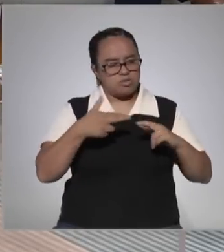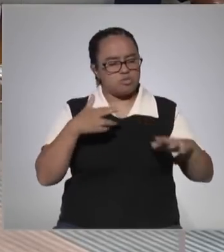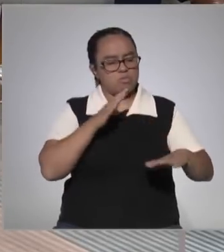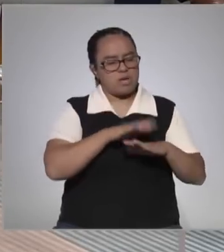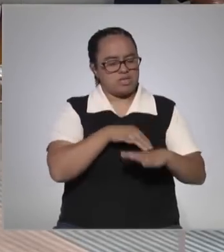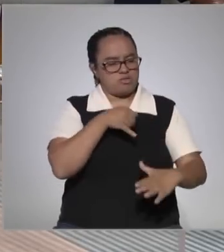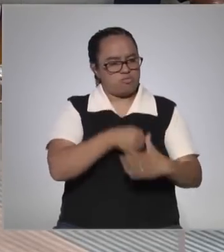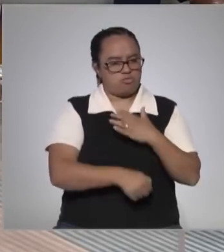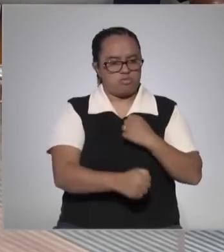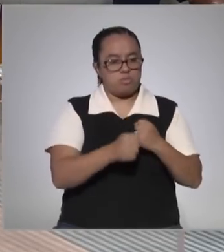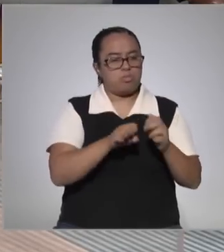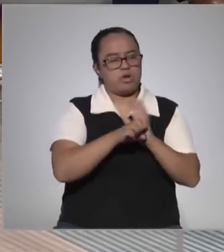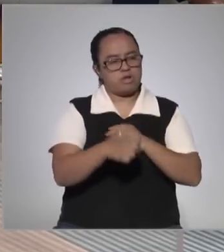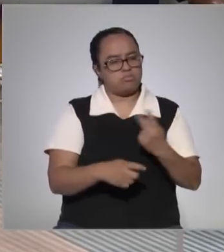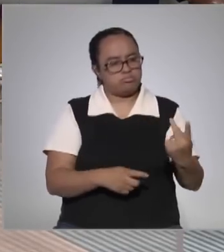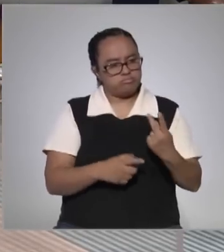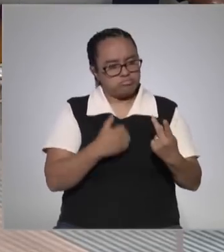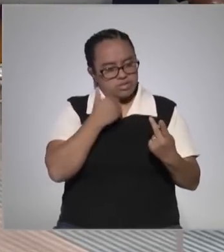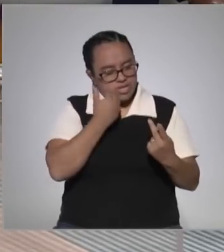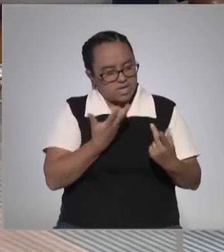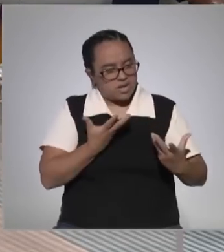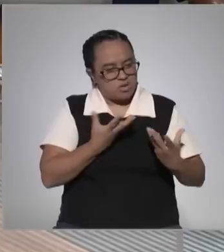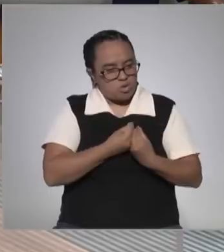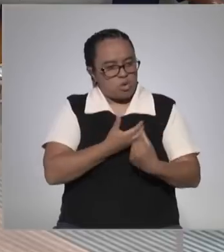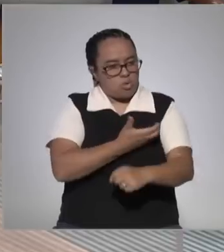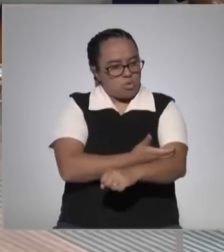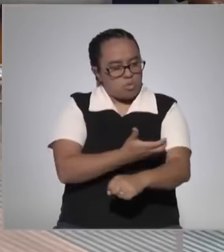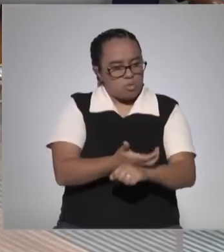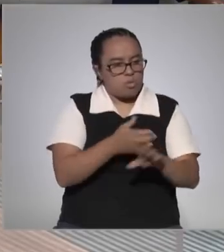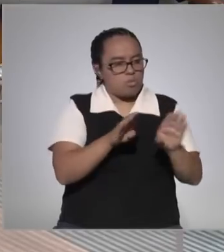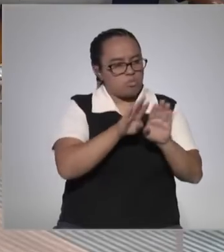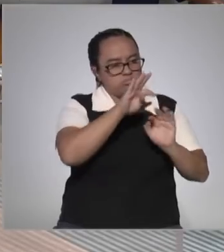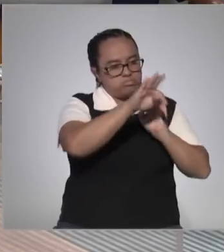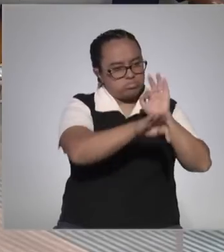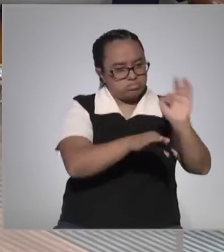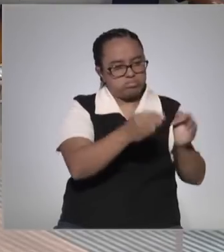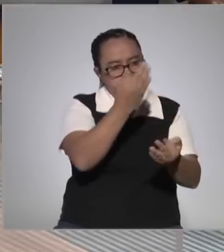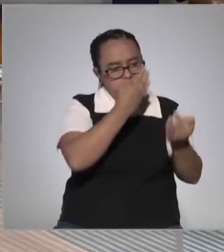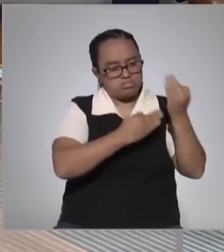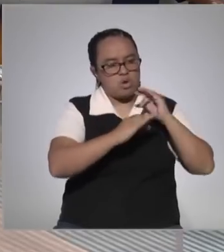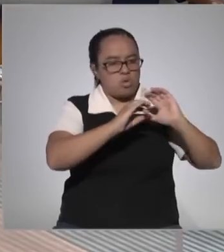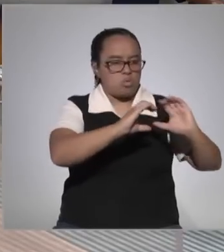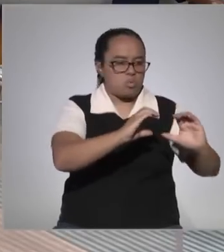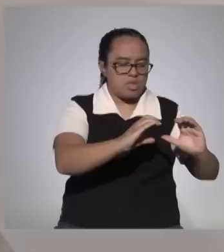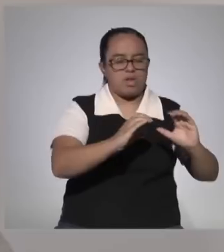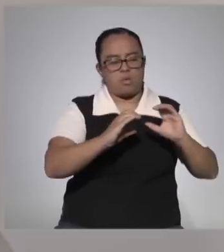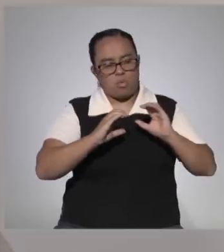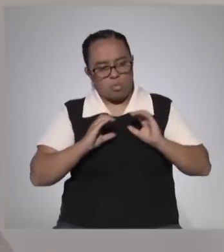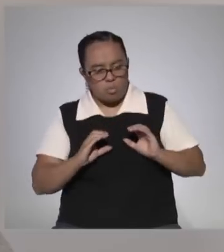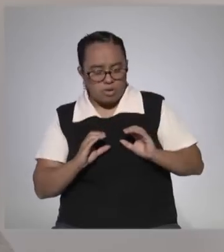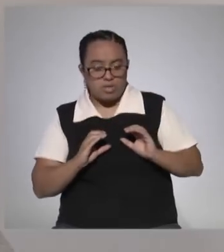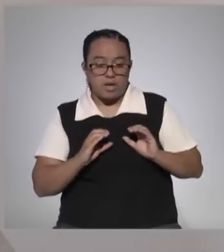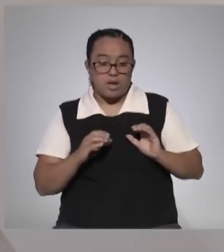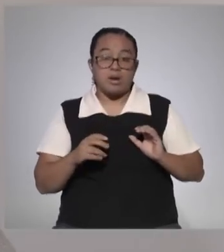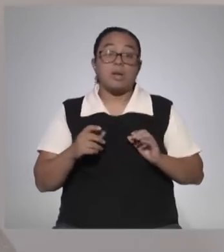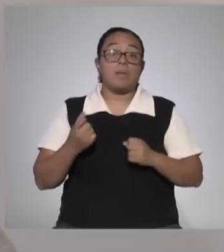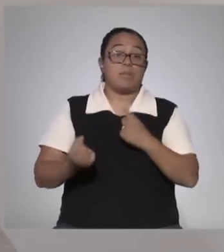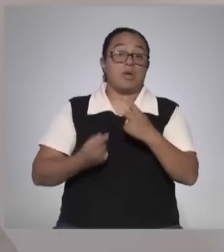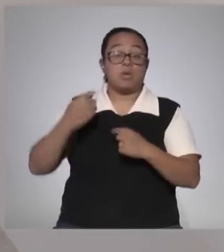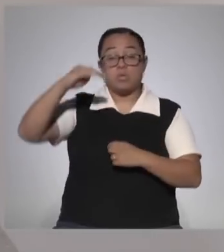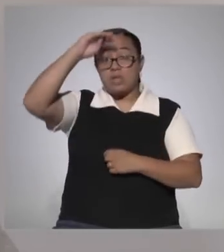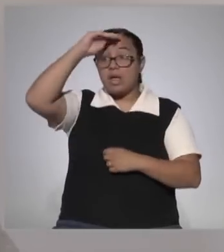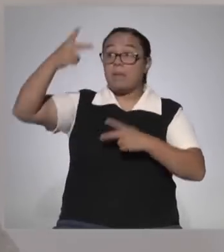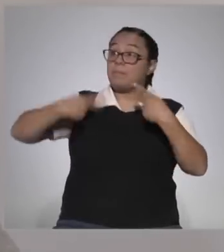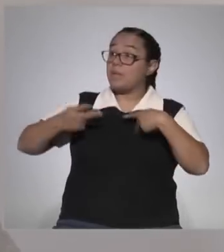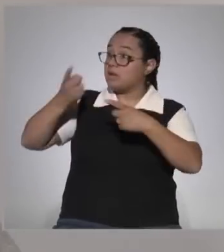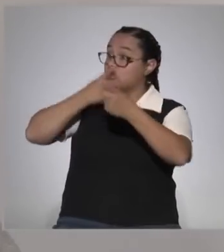buscar compañerismo, ¿no? El cuidado, y ya no están tan marcadas por las expectativas sociales,